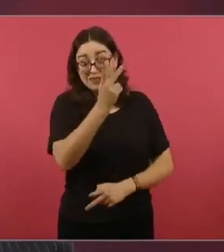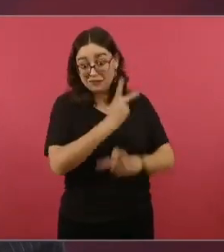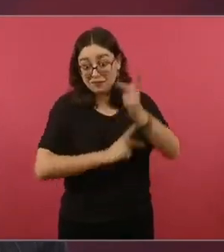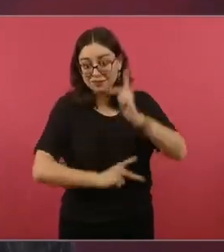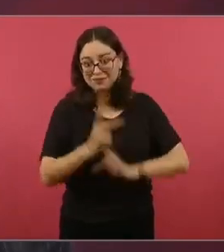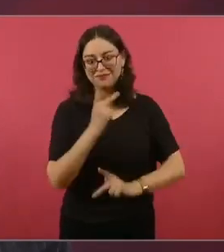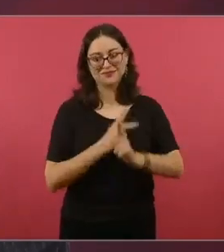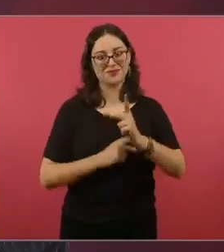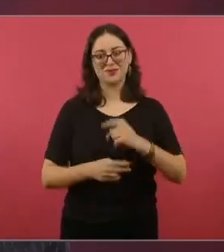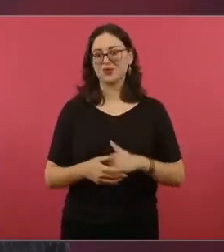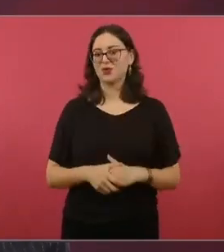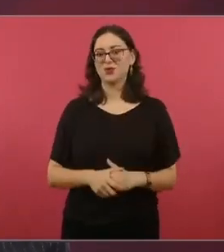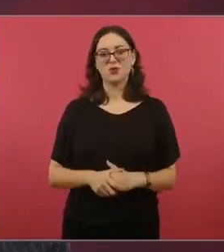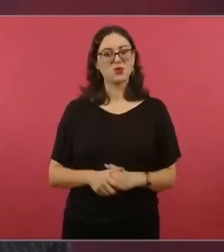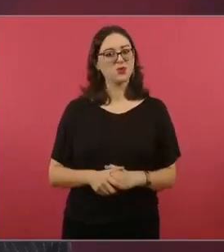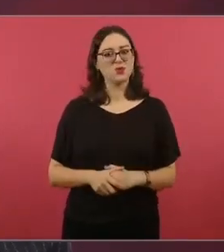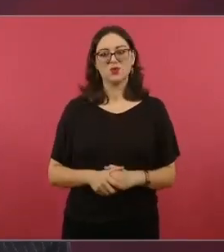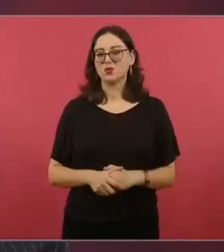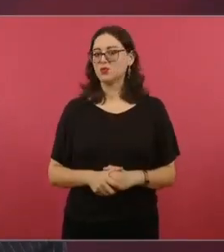al contrario,